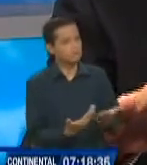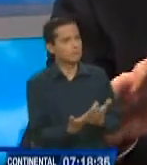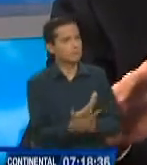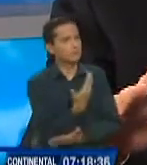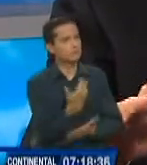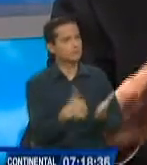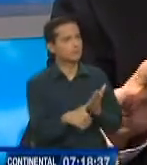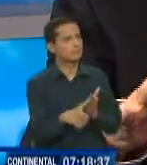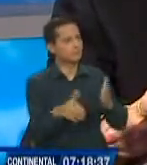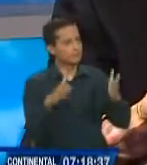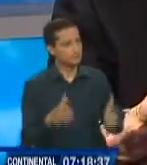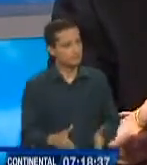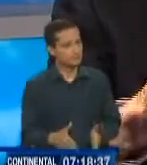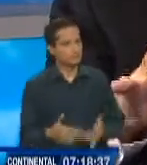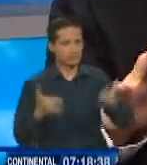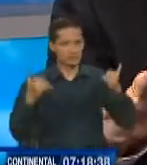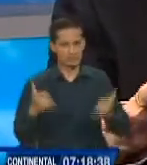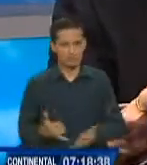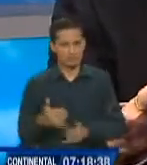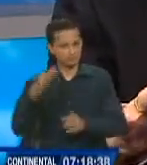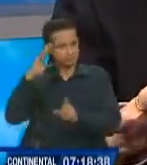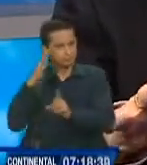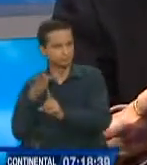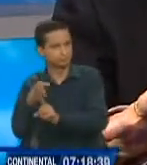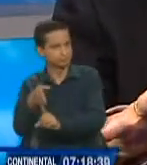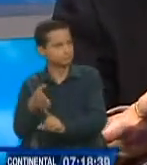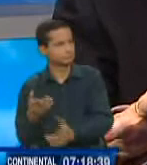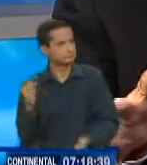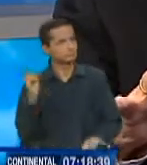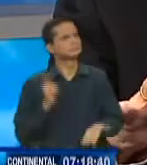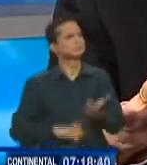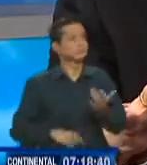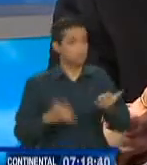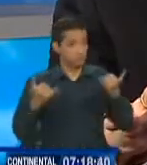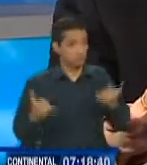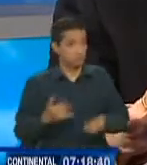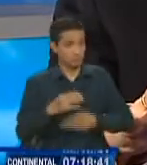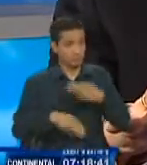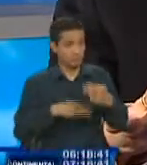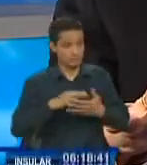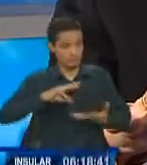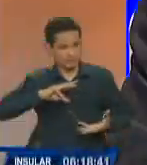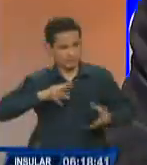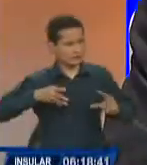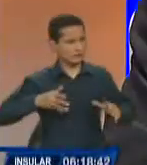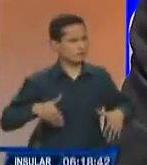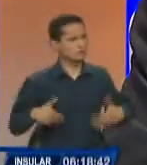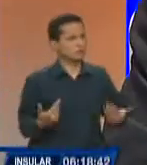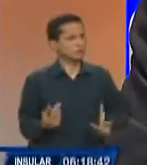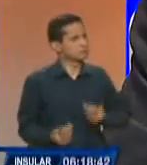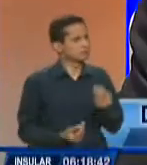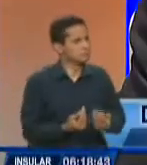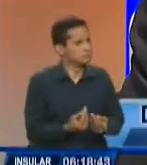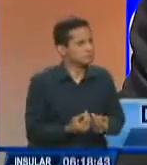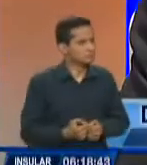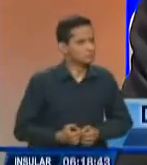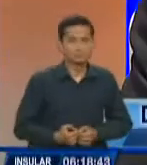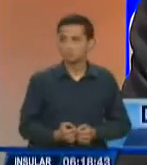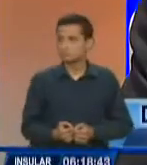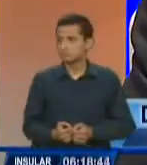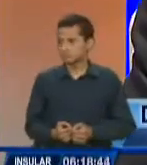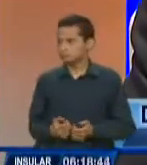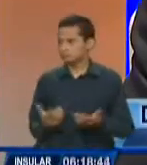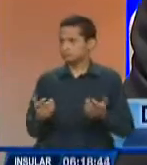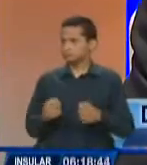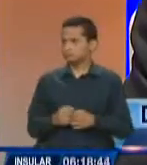en Comercio Exterior, sobre todo en una coyuntura económica mundial tremendamente delicada? Definitivamente, en primer lugar, continuar con